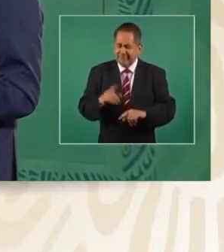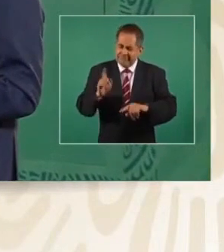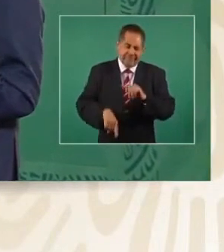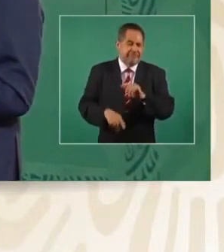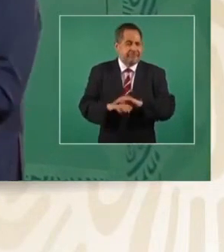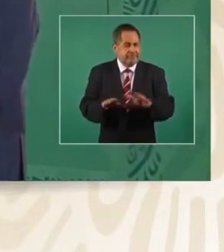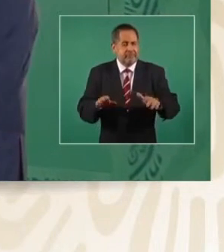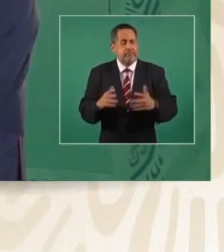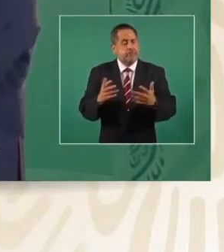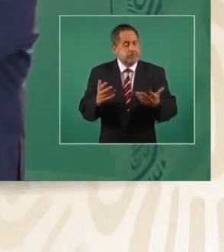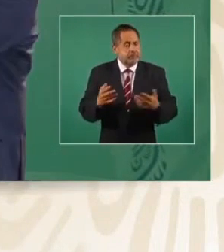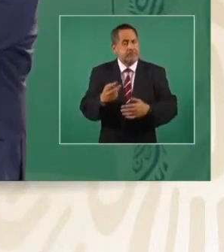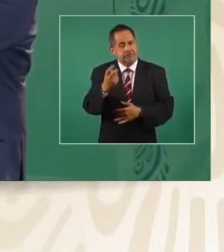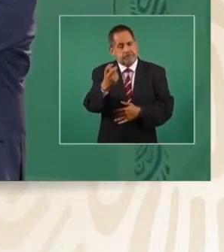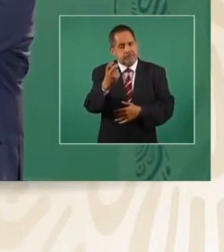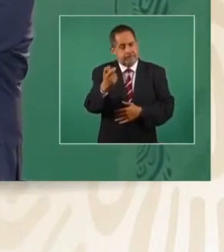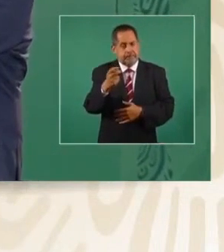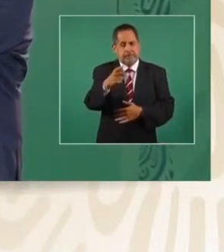Entonces, sí,